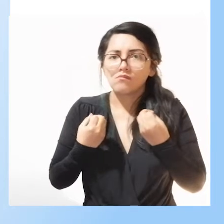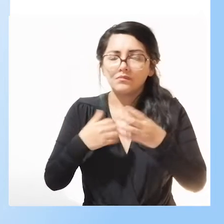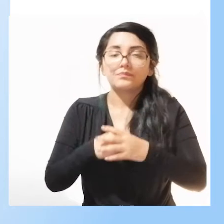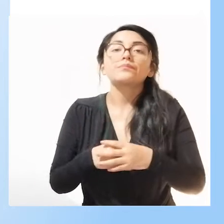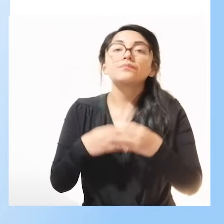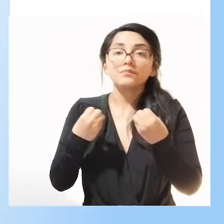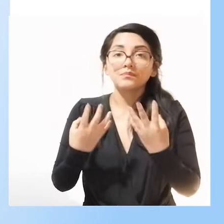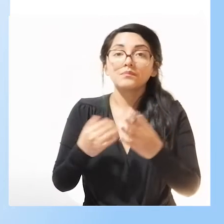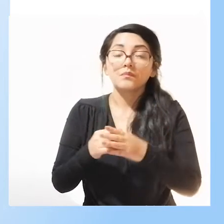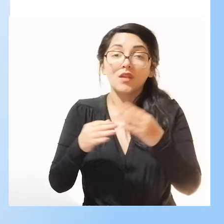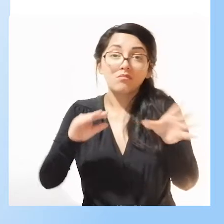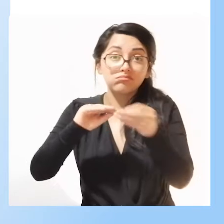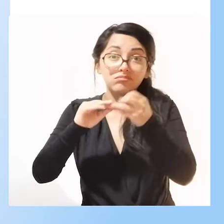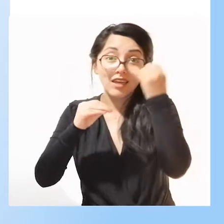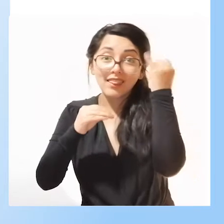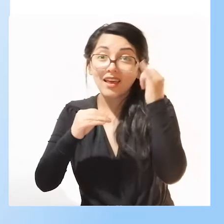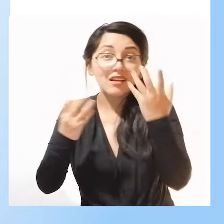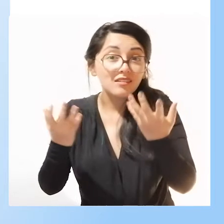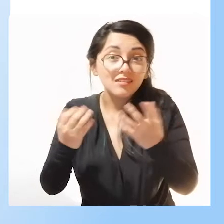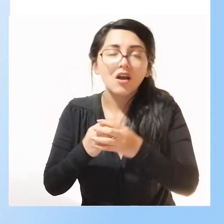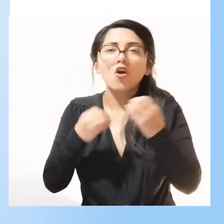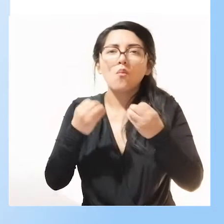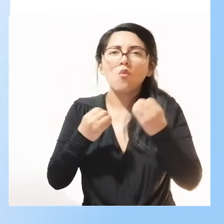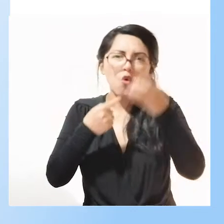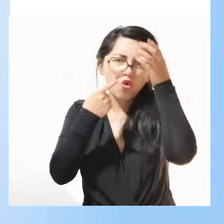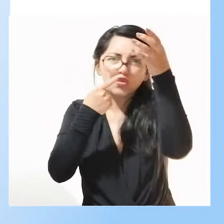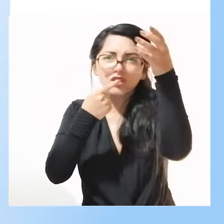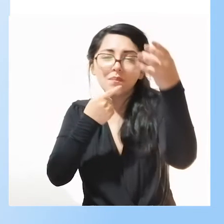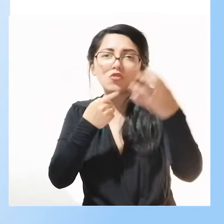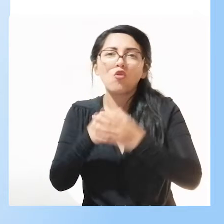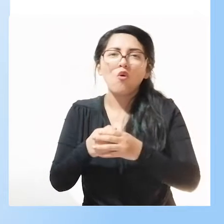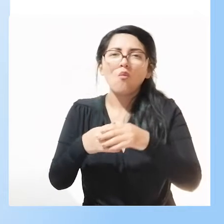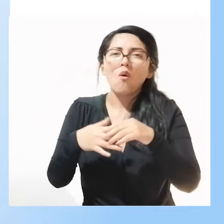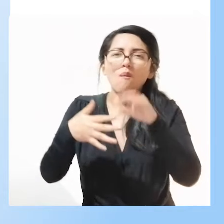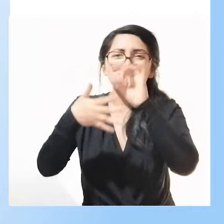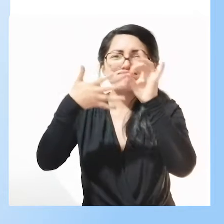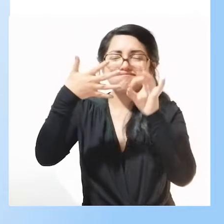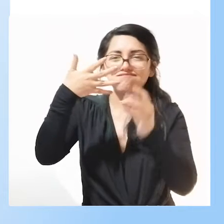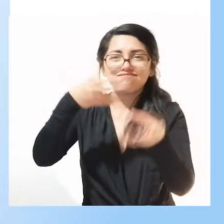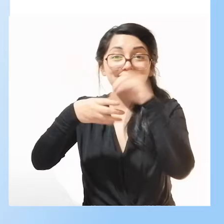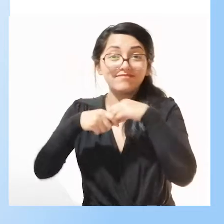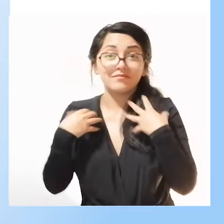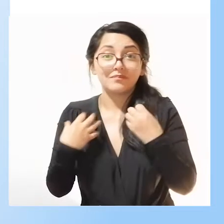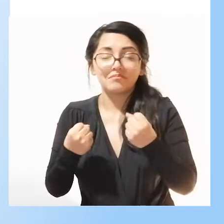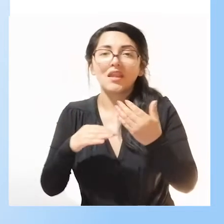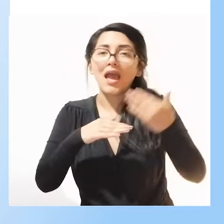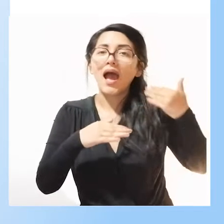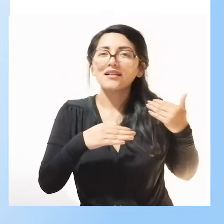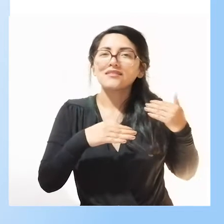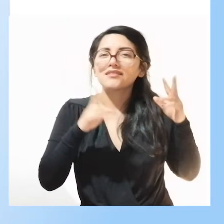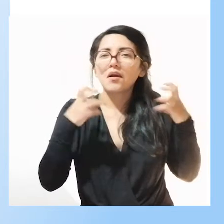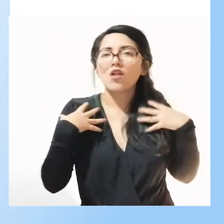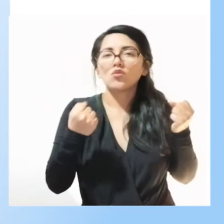muy interesante, que es el concepto dinámico de salud. Es decir, anteriormente se concebía la salud como opuesta a la enfermedad.